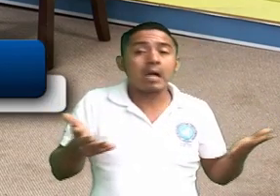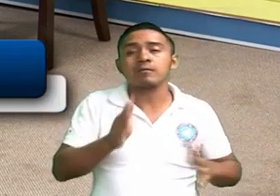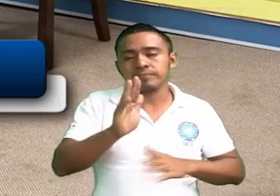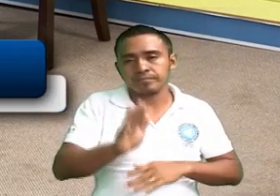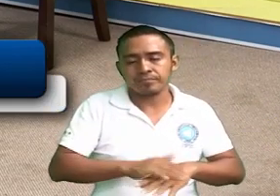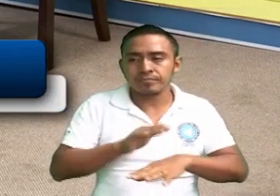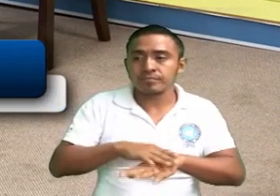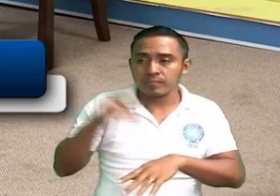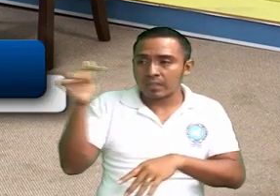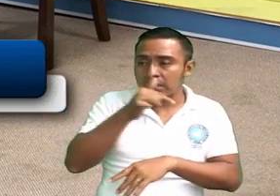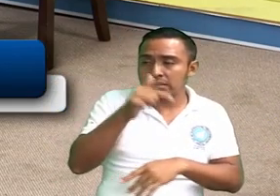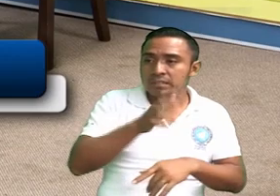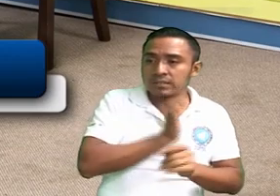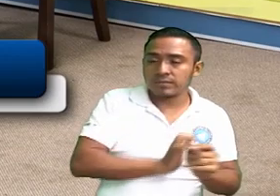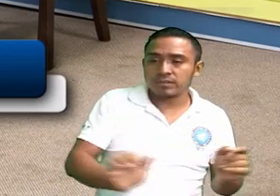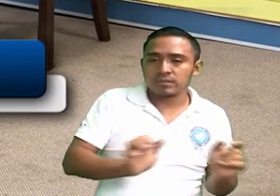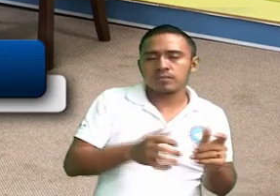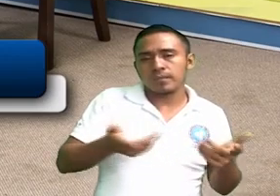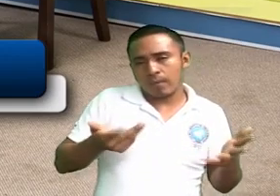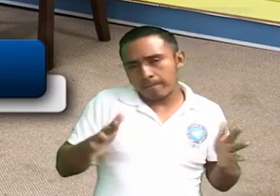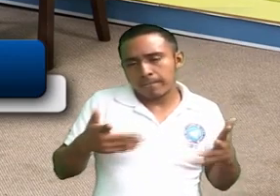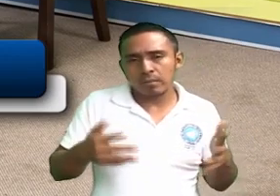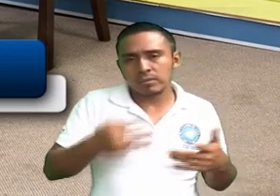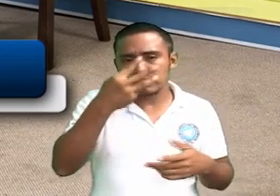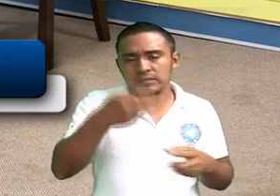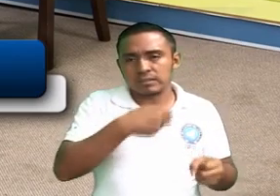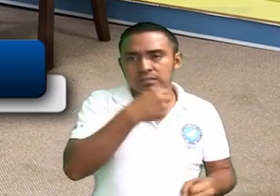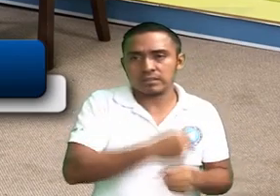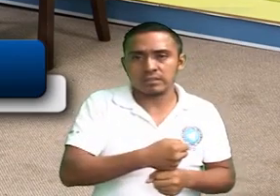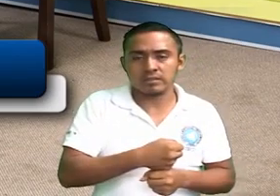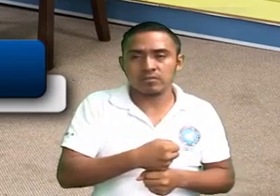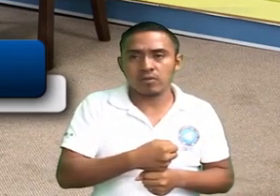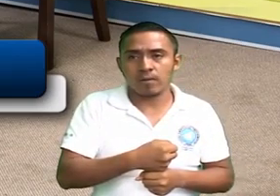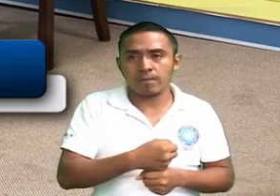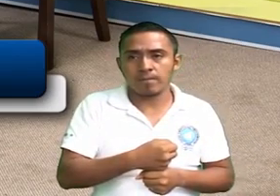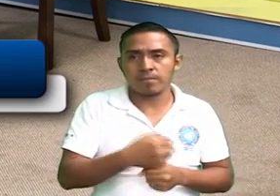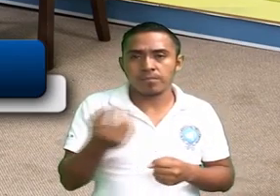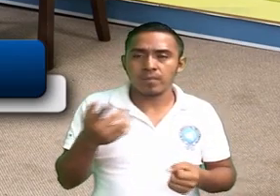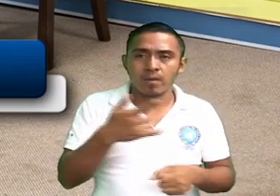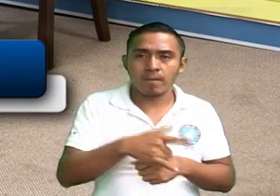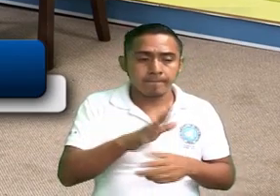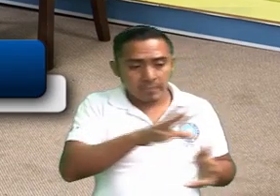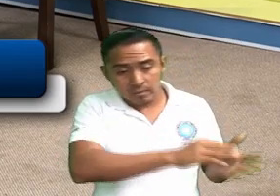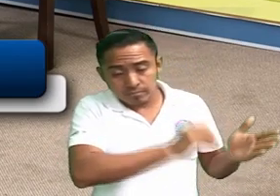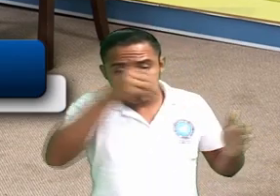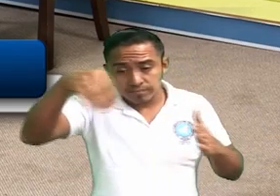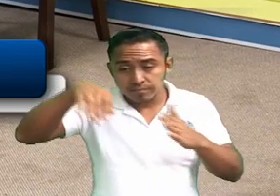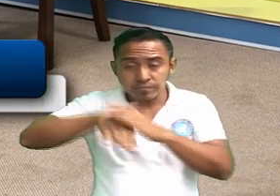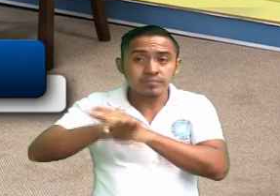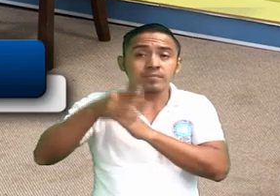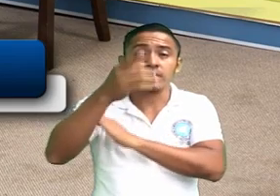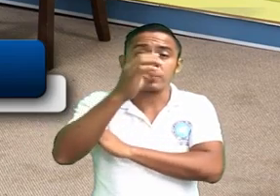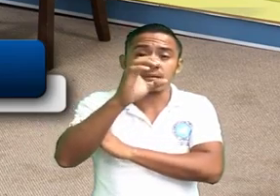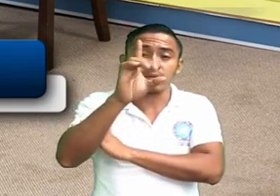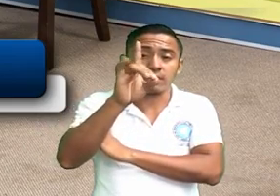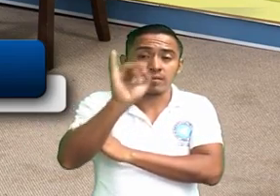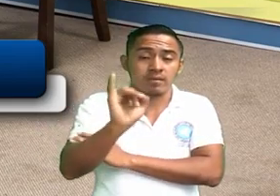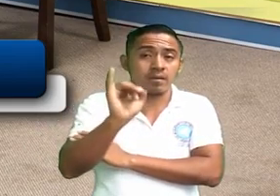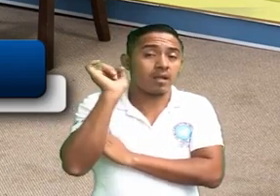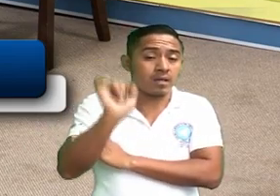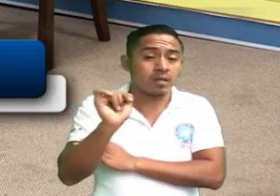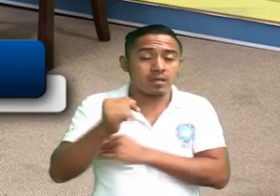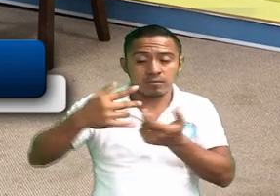Ejemplo, los niños que por ejemplo, los papás trabajando, quedan con una abuelita, no hay niños de la edad de eso. Entonces ahí